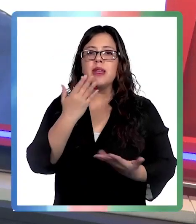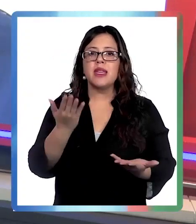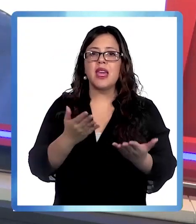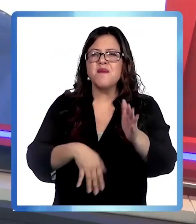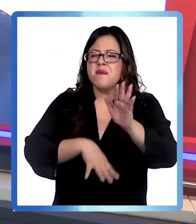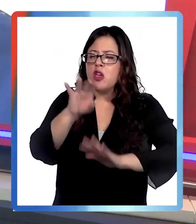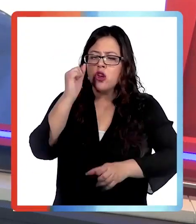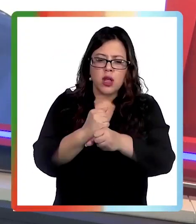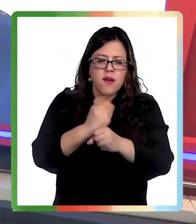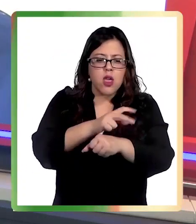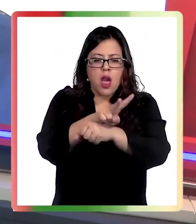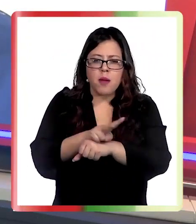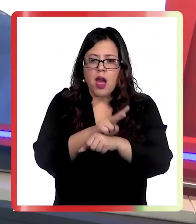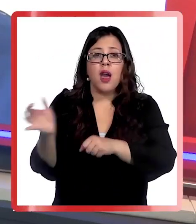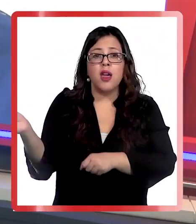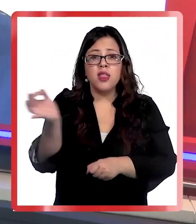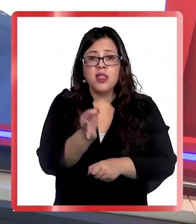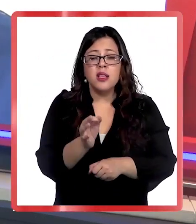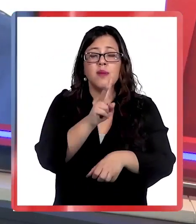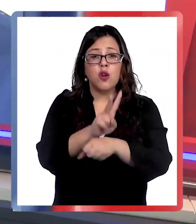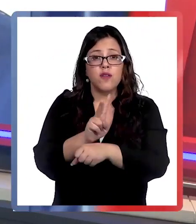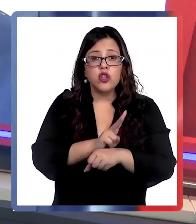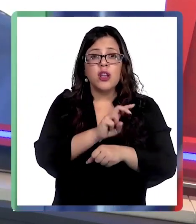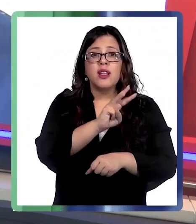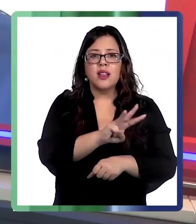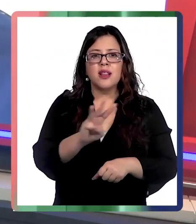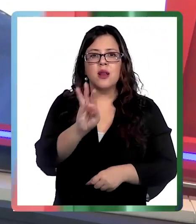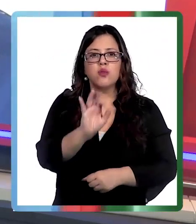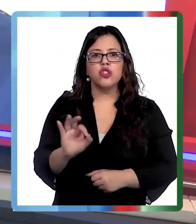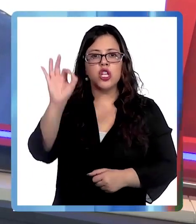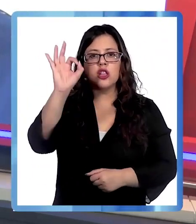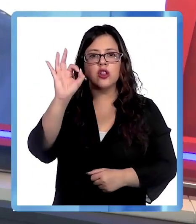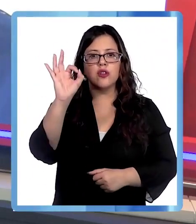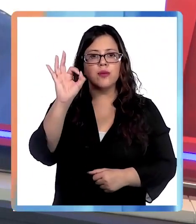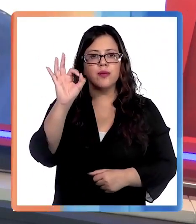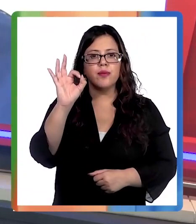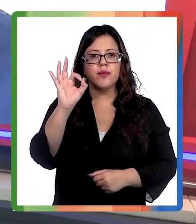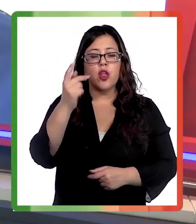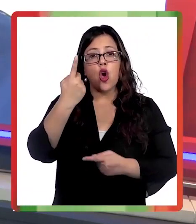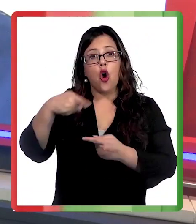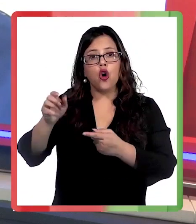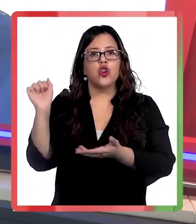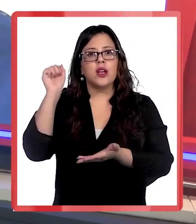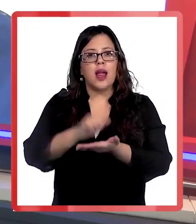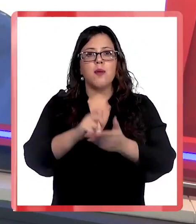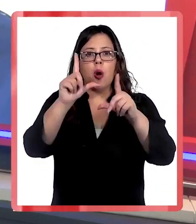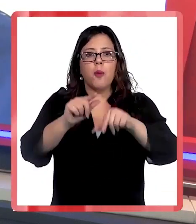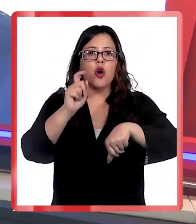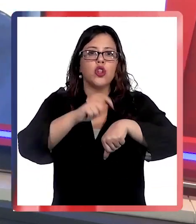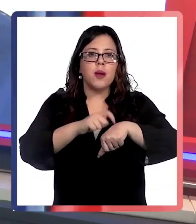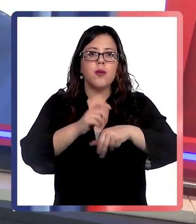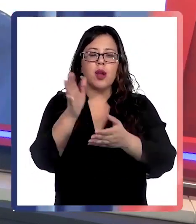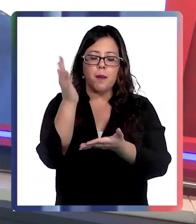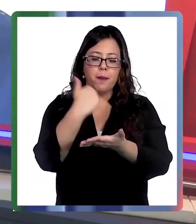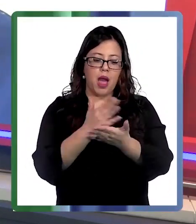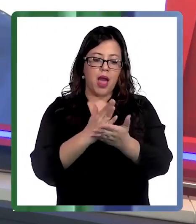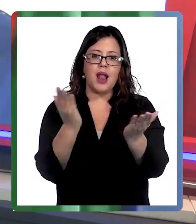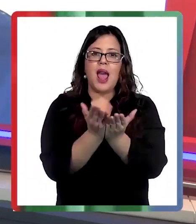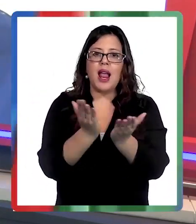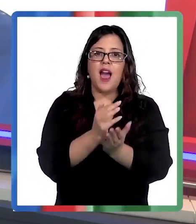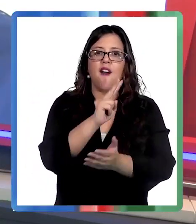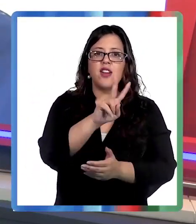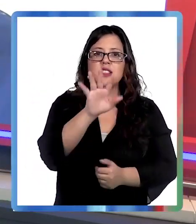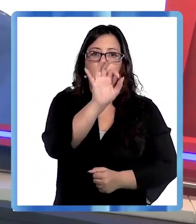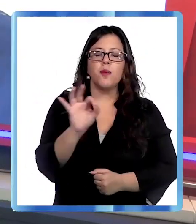33%. Otro reclamo, poco tiempo para preparar las clases, 25%. Y tomen nota de este antecedente,